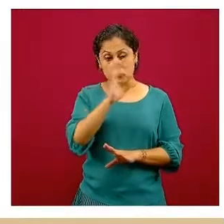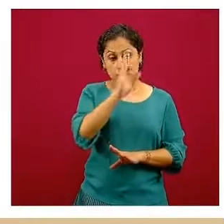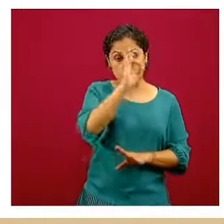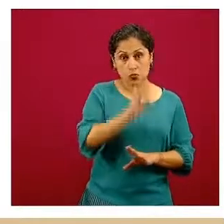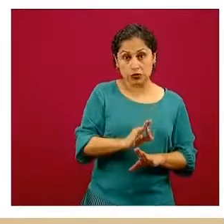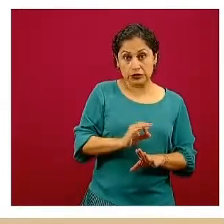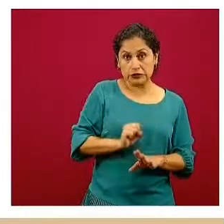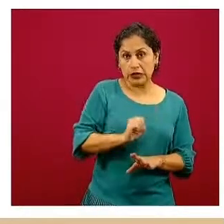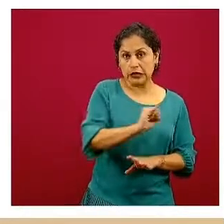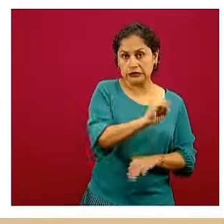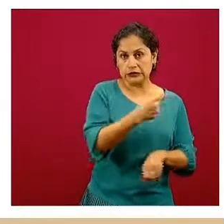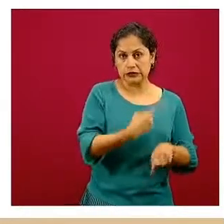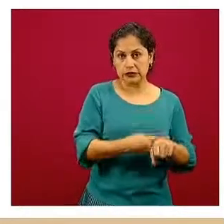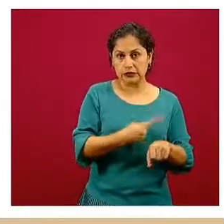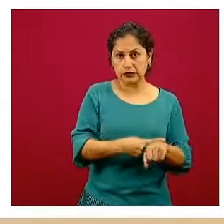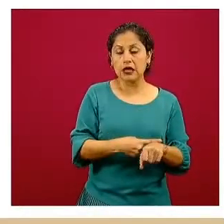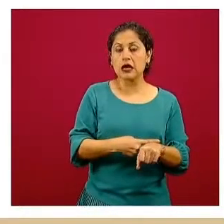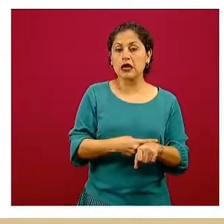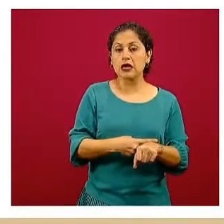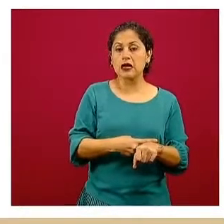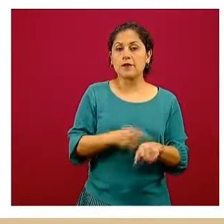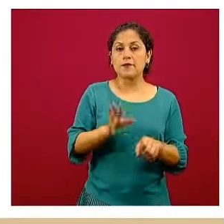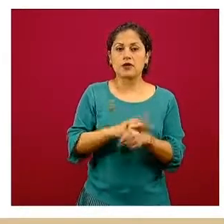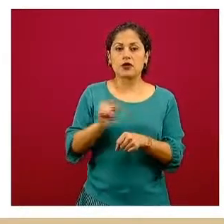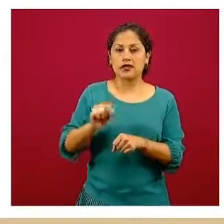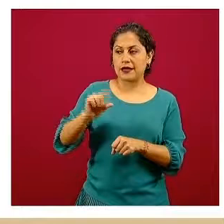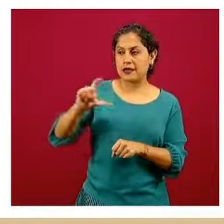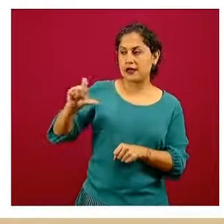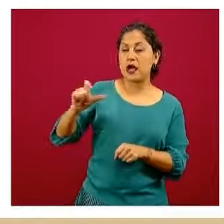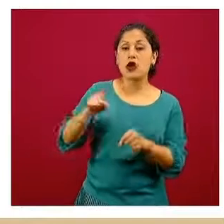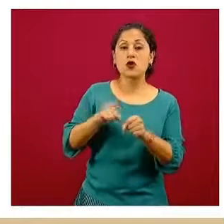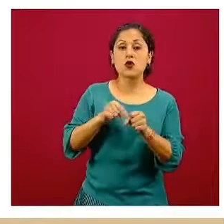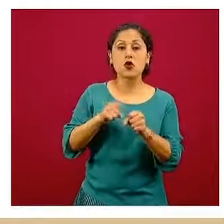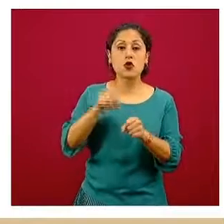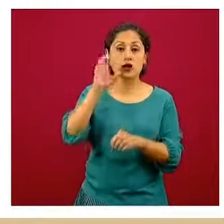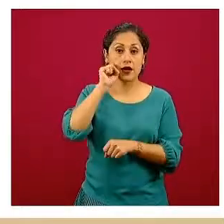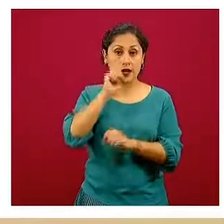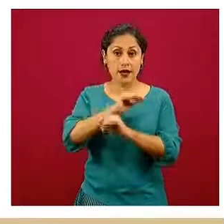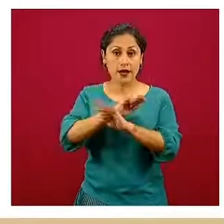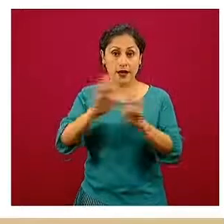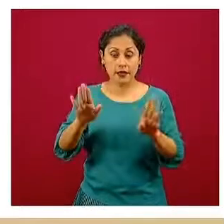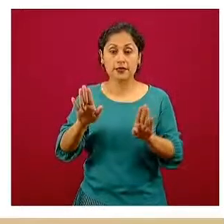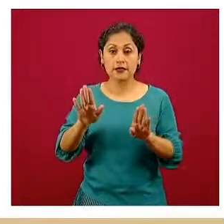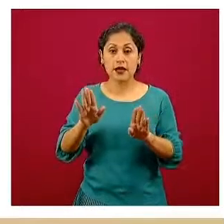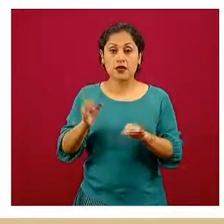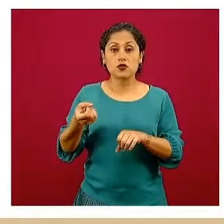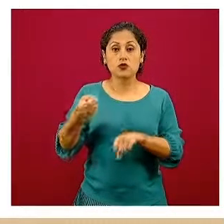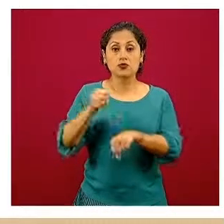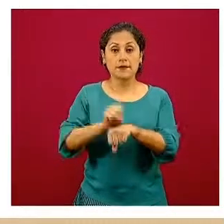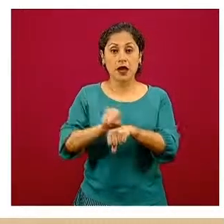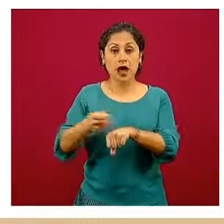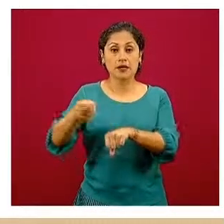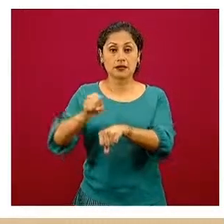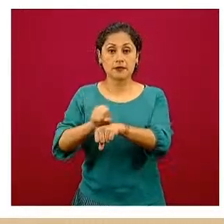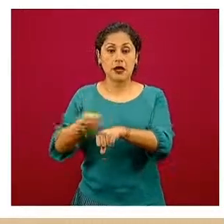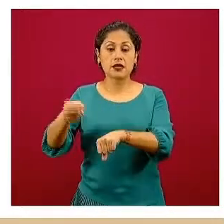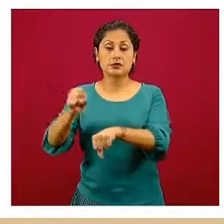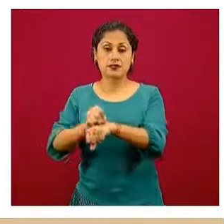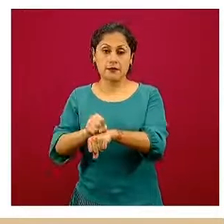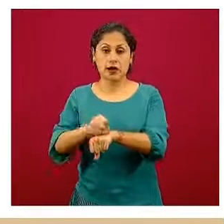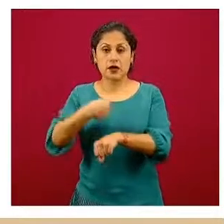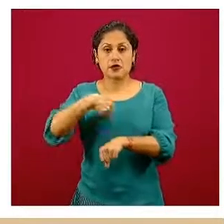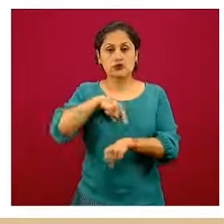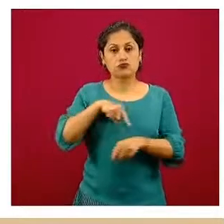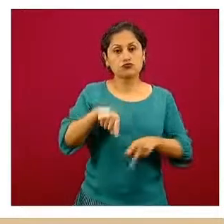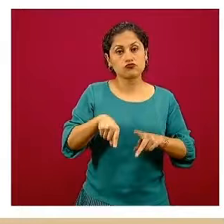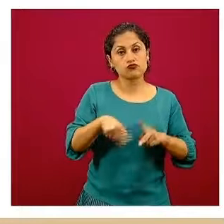para esos casos que están en color naranja claro, vamos a aplicar, y para cada semana epidemiológica, recordando que el porcentaje de